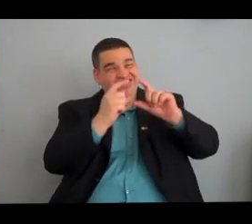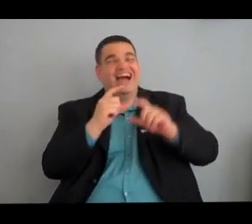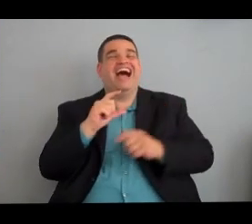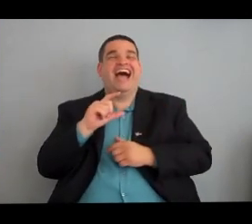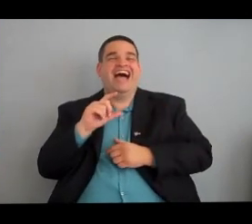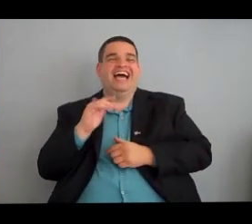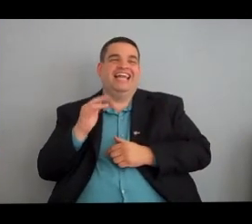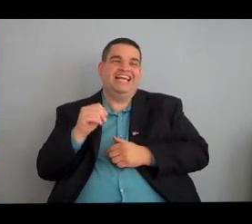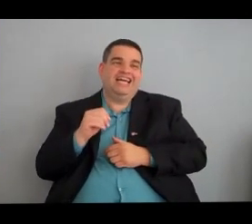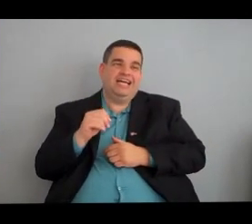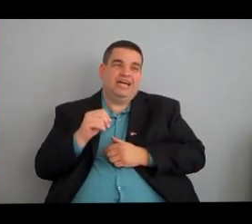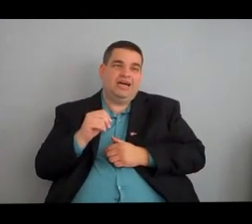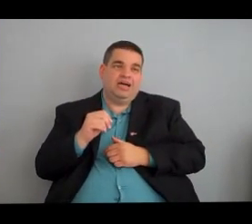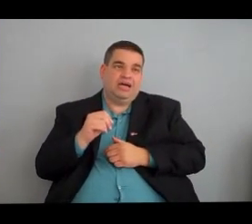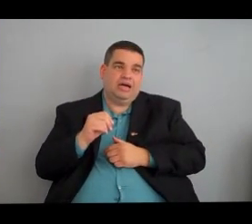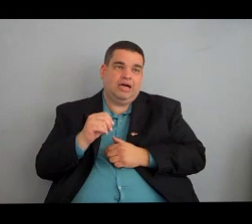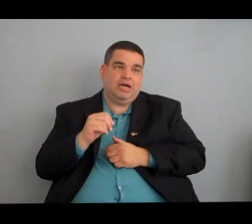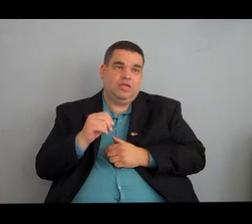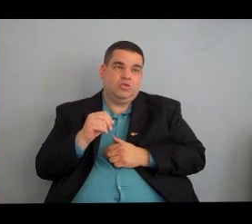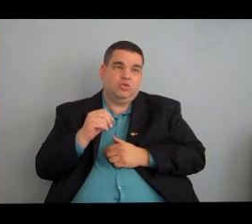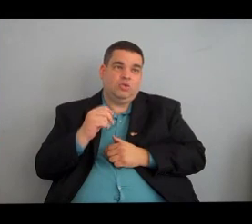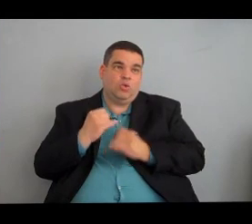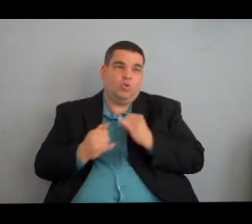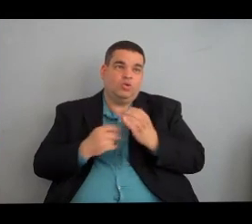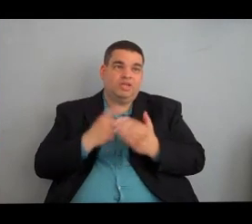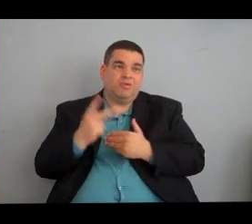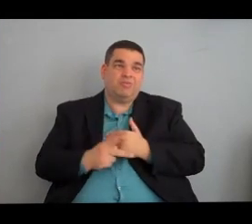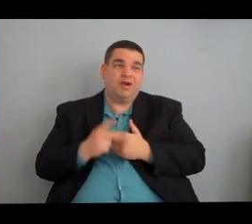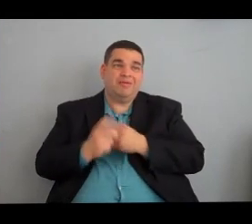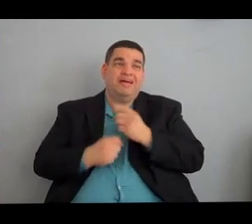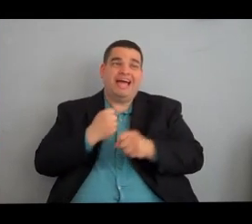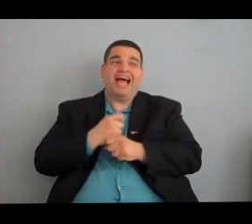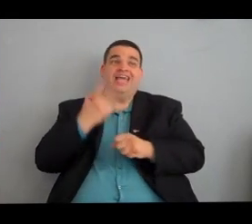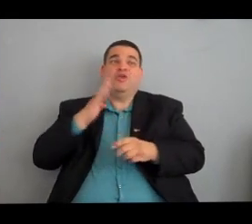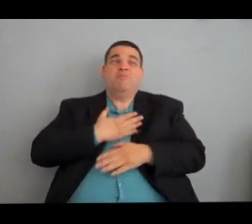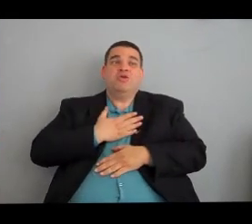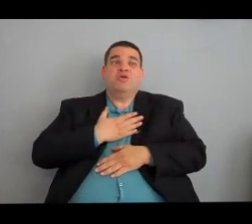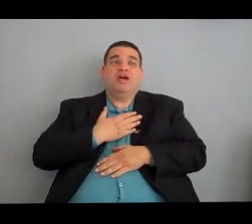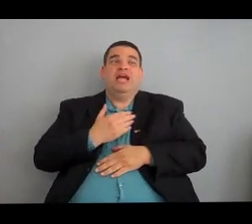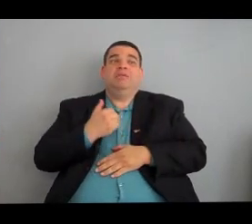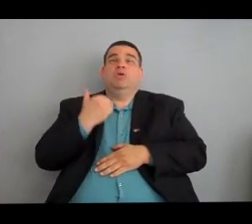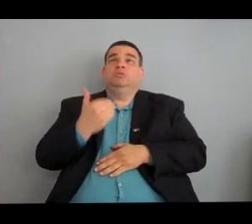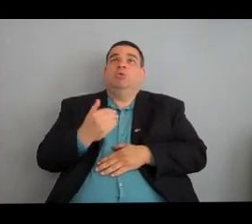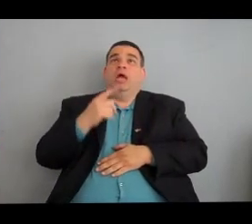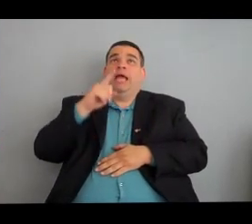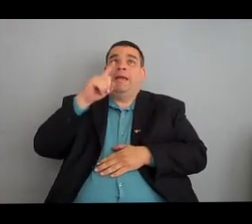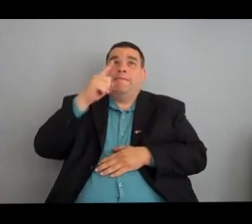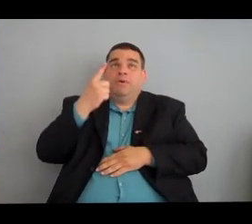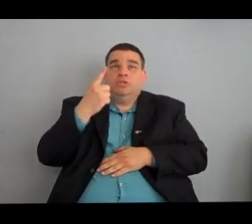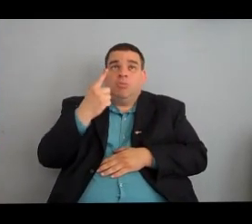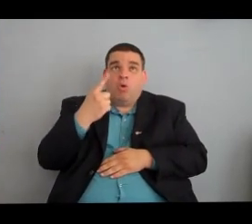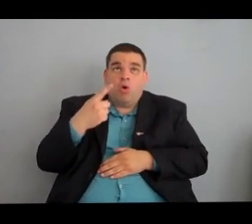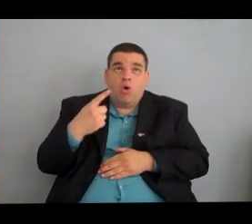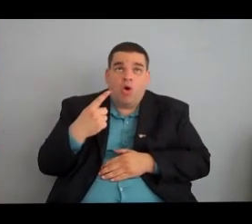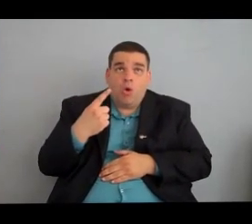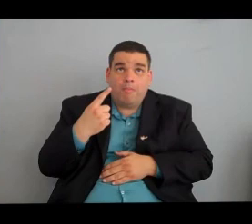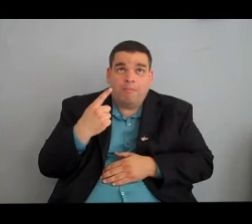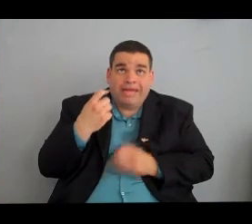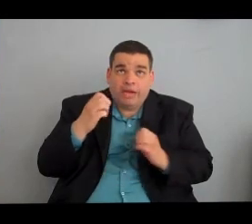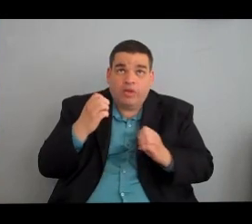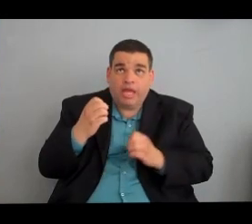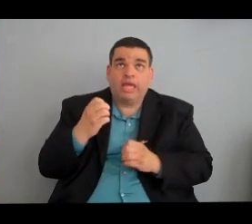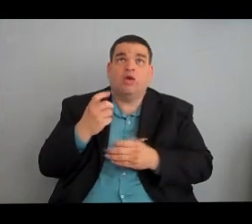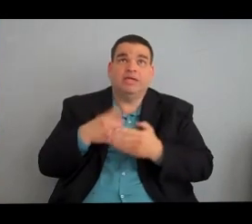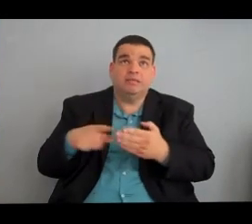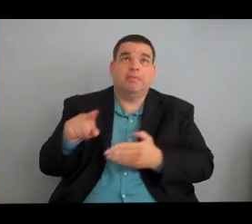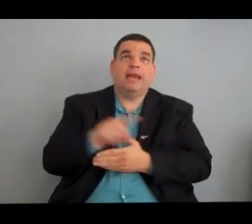Mira, nosotros, mírate nuestro último programa del año. ¡Ay, Dios! ¡Ay, Virgen! Sí, se acabó. El próximo es el próximo martes, que es el 1 de enero.